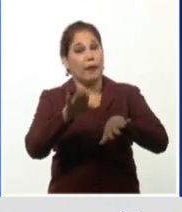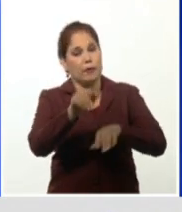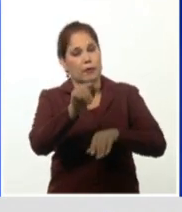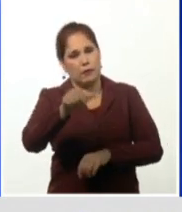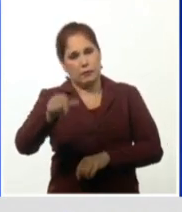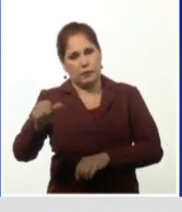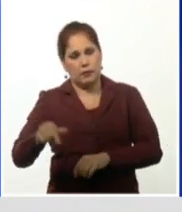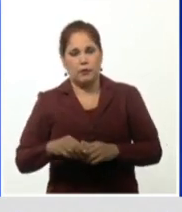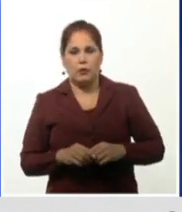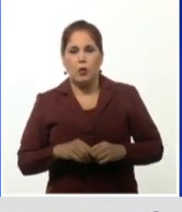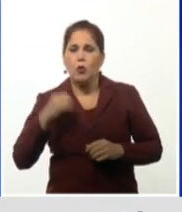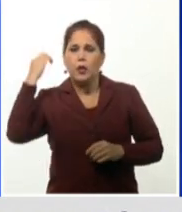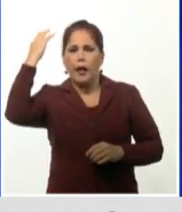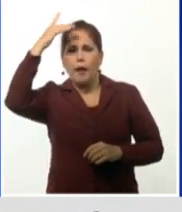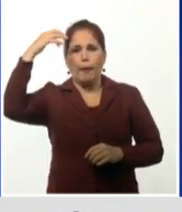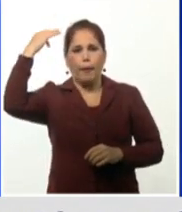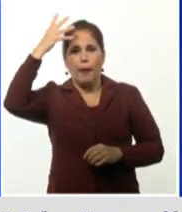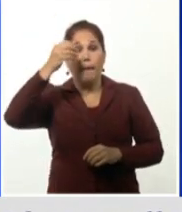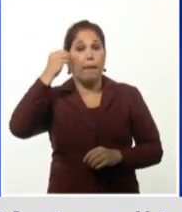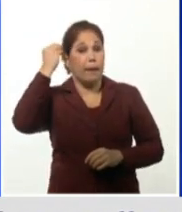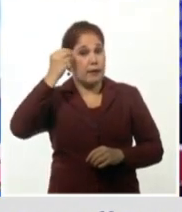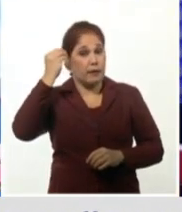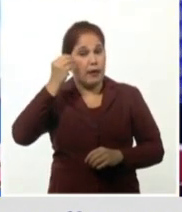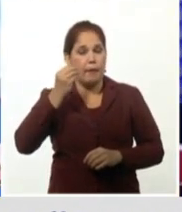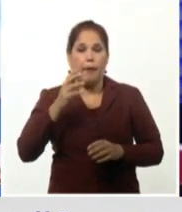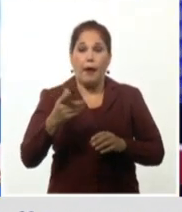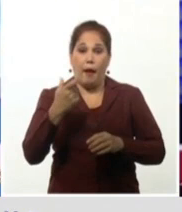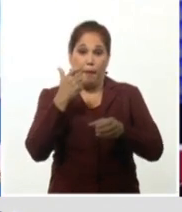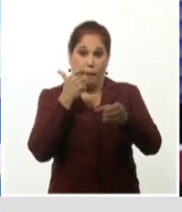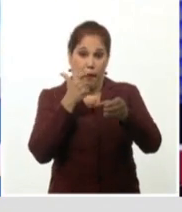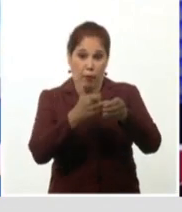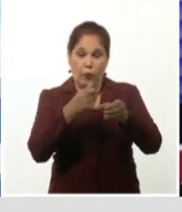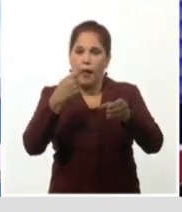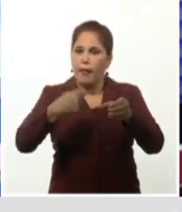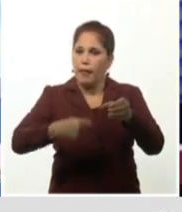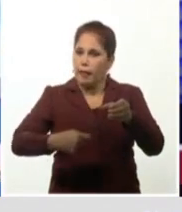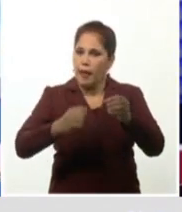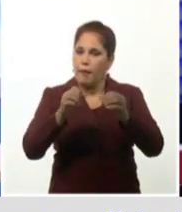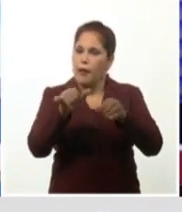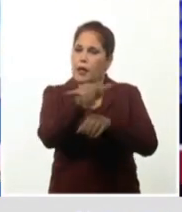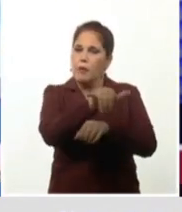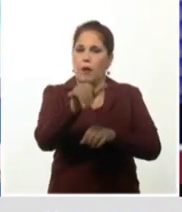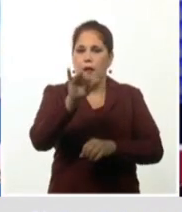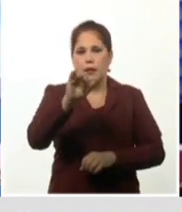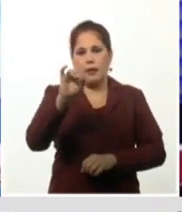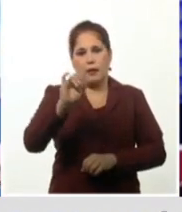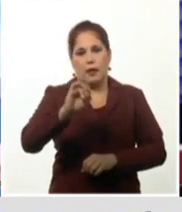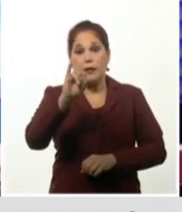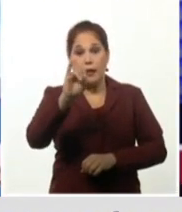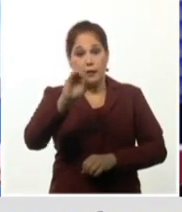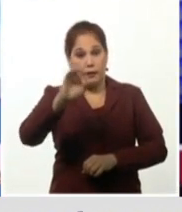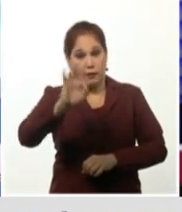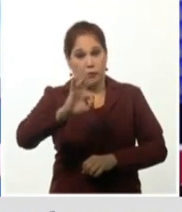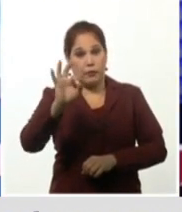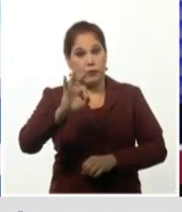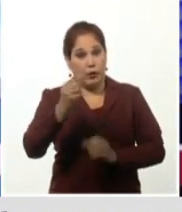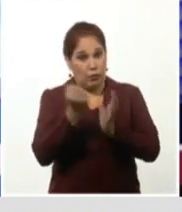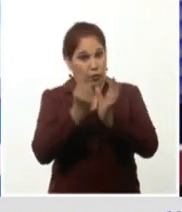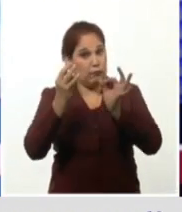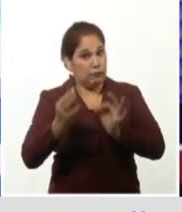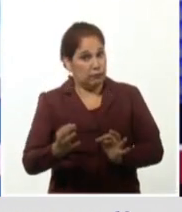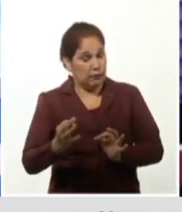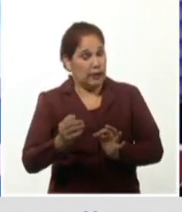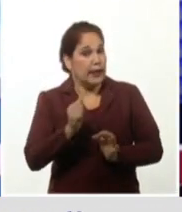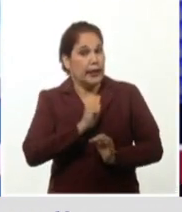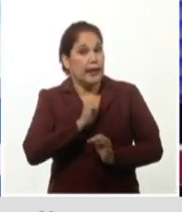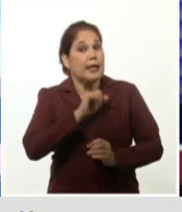Nuestra hipótesis está basada en que al menos la vacuna tiene que tener mayor o igual a un 60% de eficacia, lo cual no quiere decir que aspiramos a